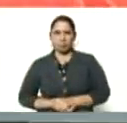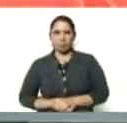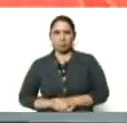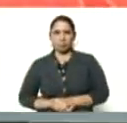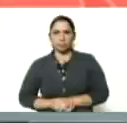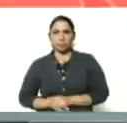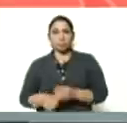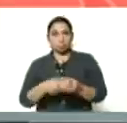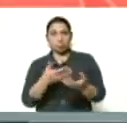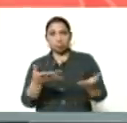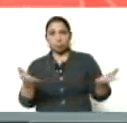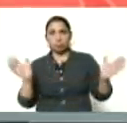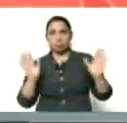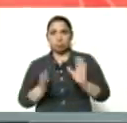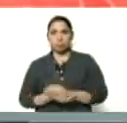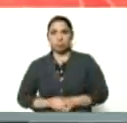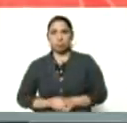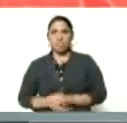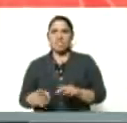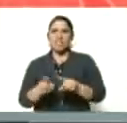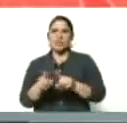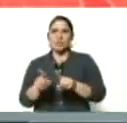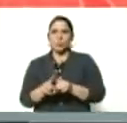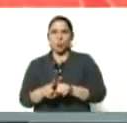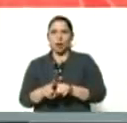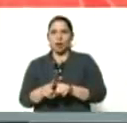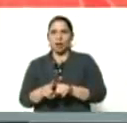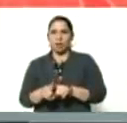Por allí, pues, como la Sayona.